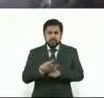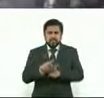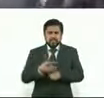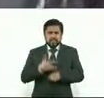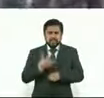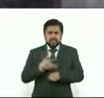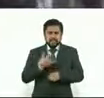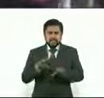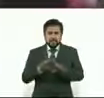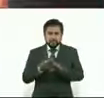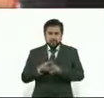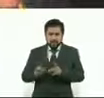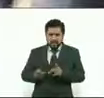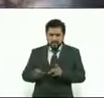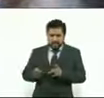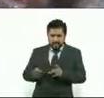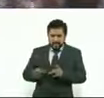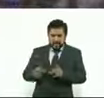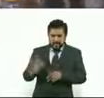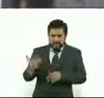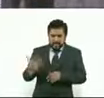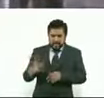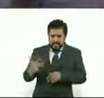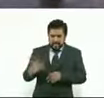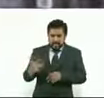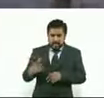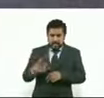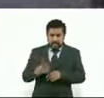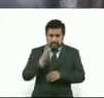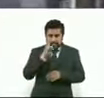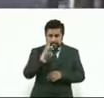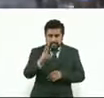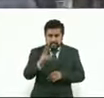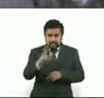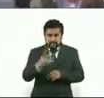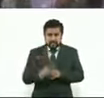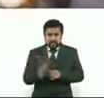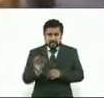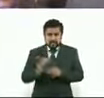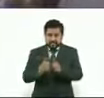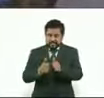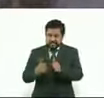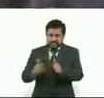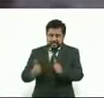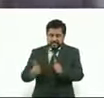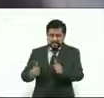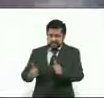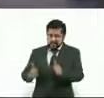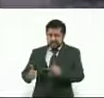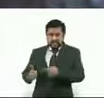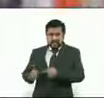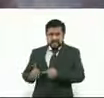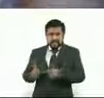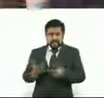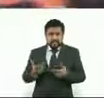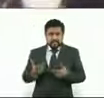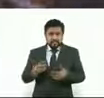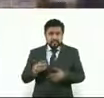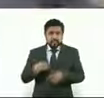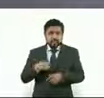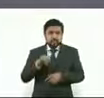problema muscular y entonces está quedando atrás Darío Castro. Es lo que habíamos dicho,